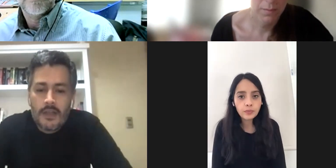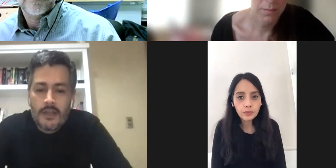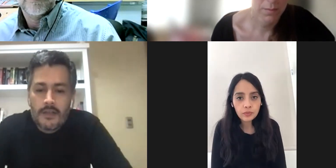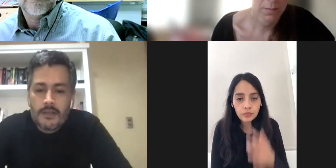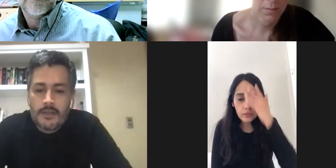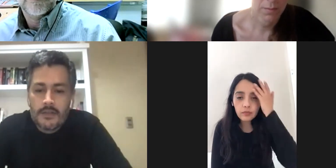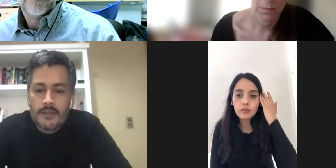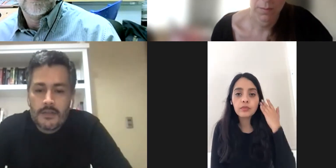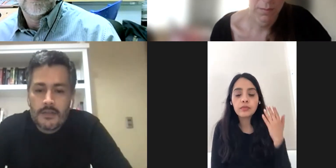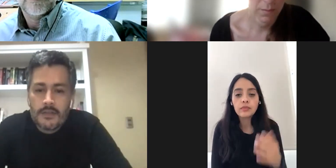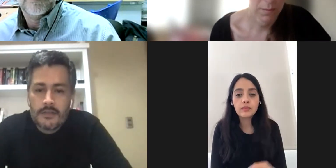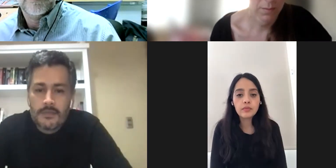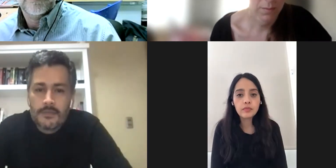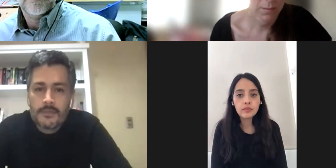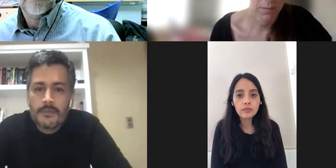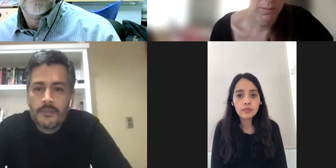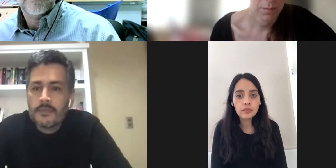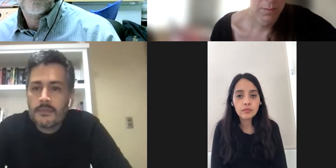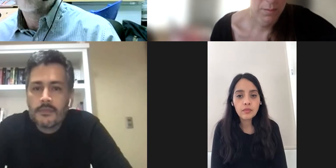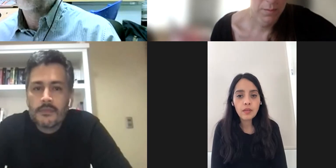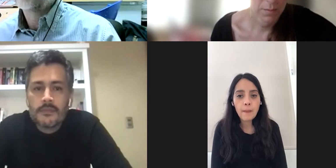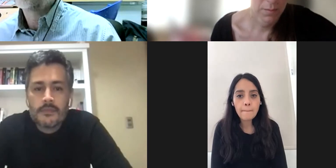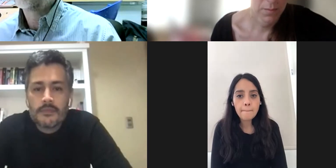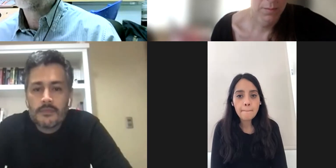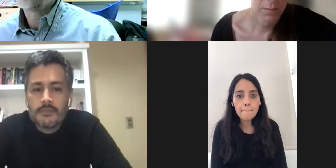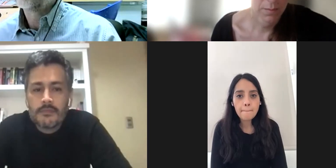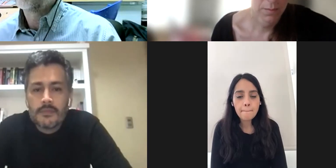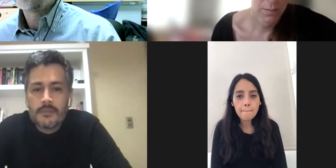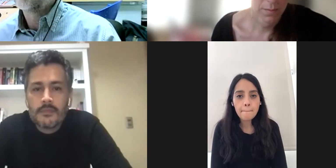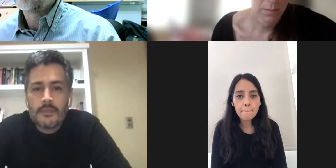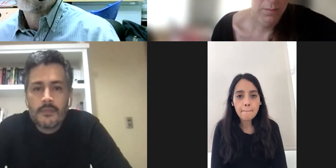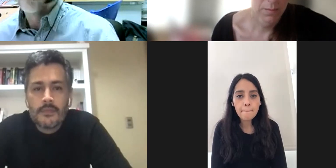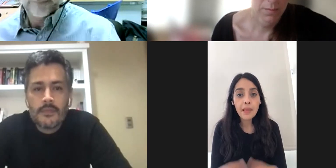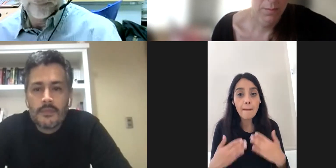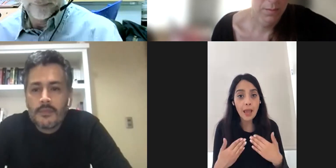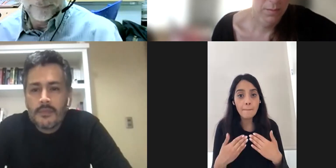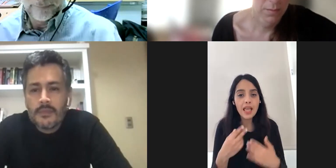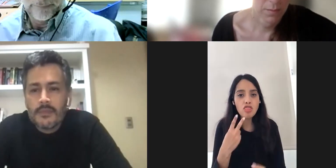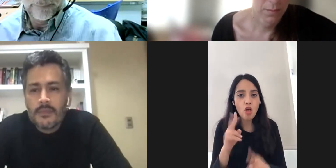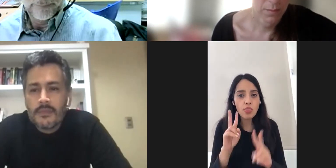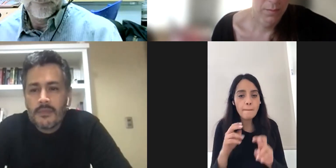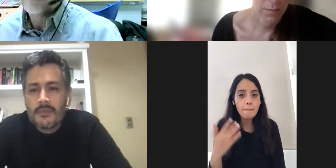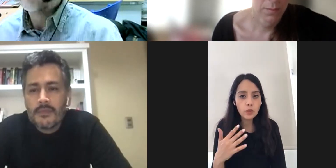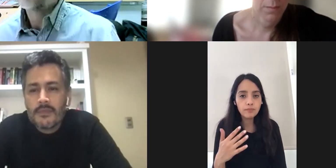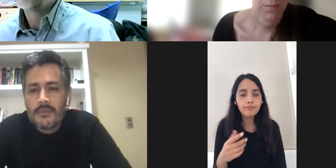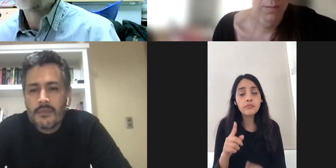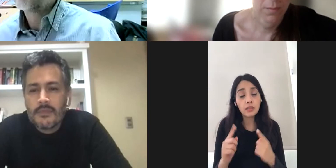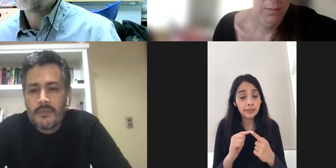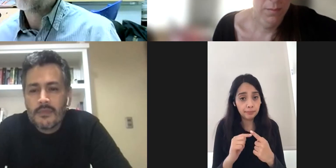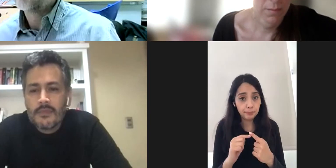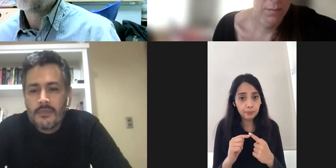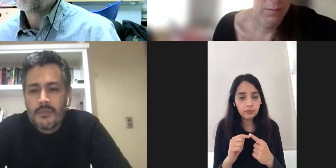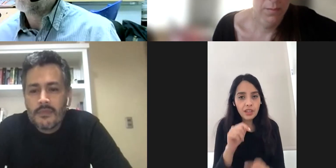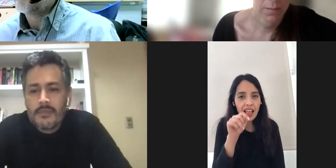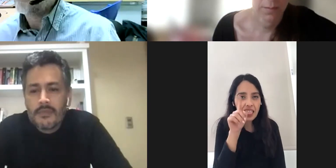A ver, para mí, yo creo que hay dos cosas puntuales. Una de que es complejo